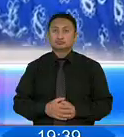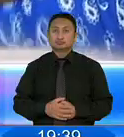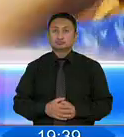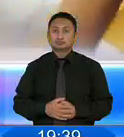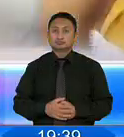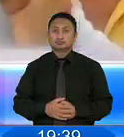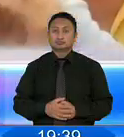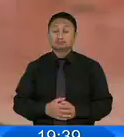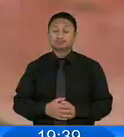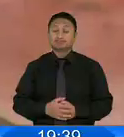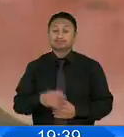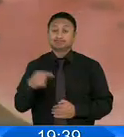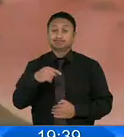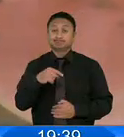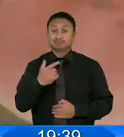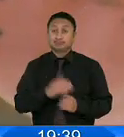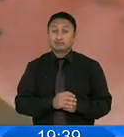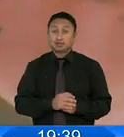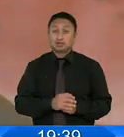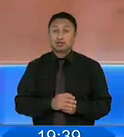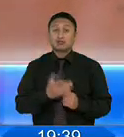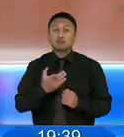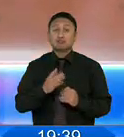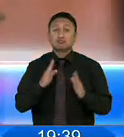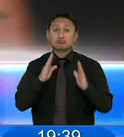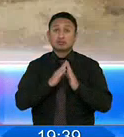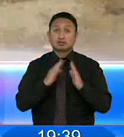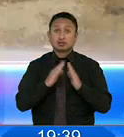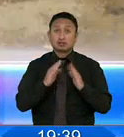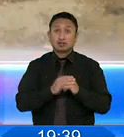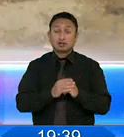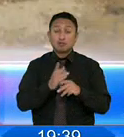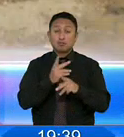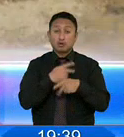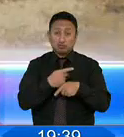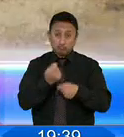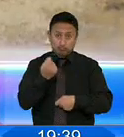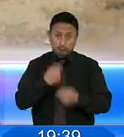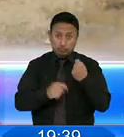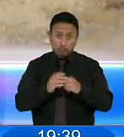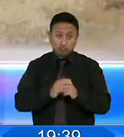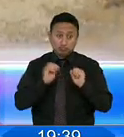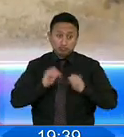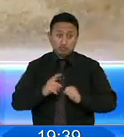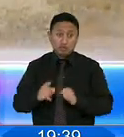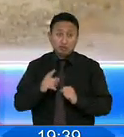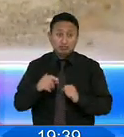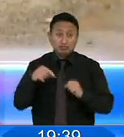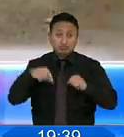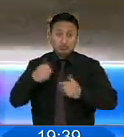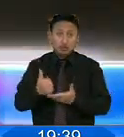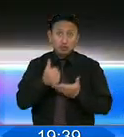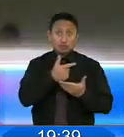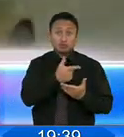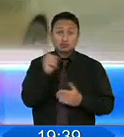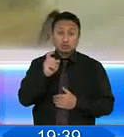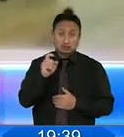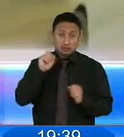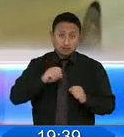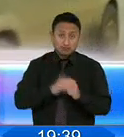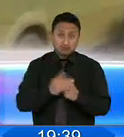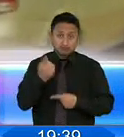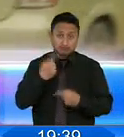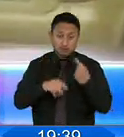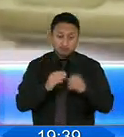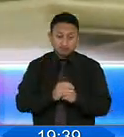La mataron mientras salía de una casa vendiendo los productos que le permitían sustentar sus necesidades. En